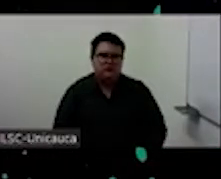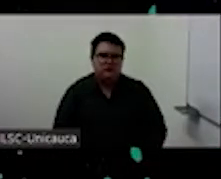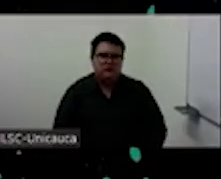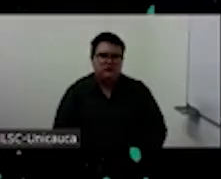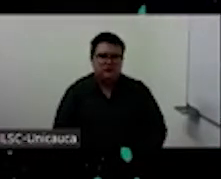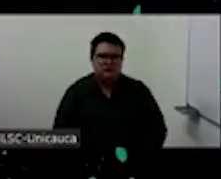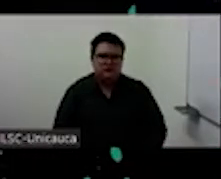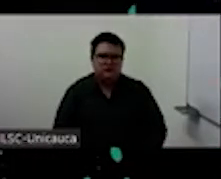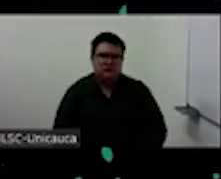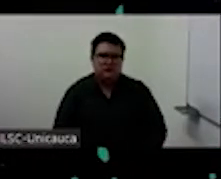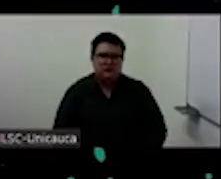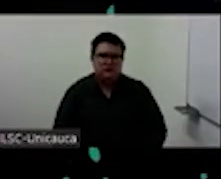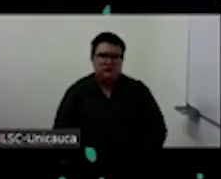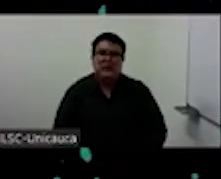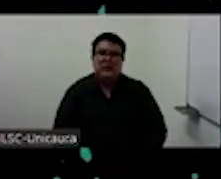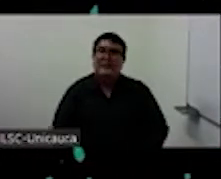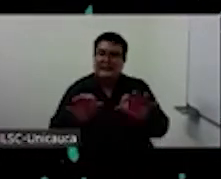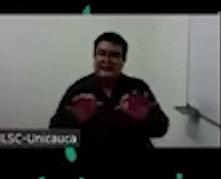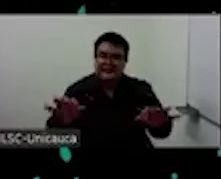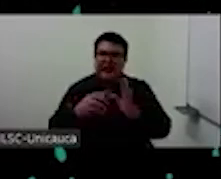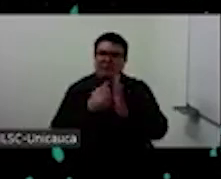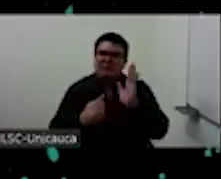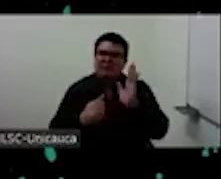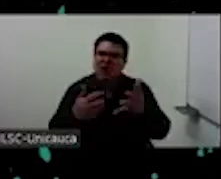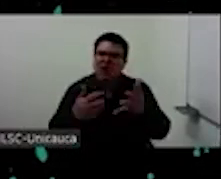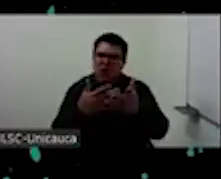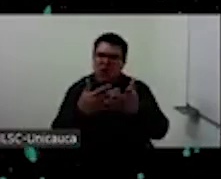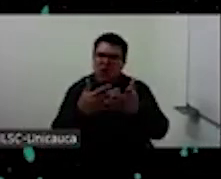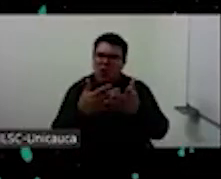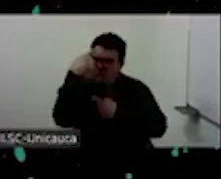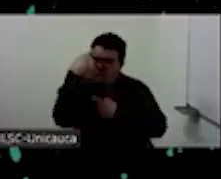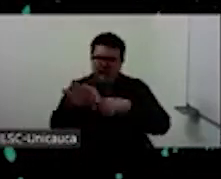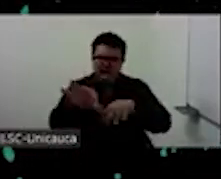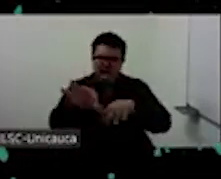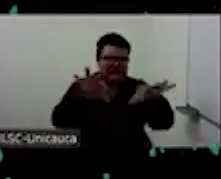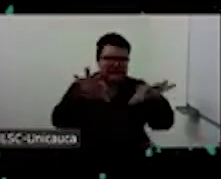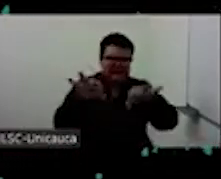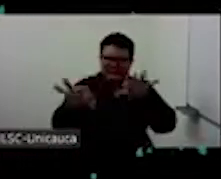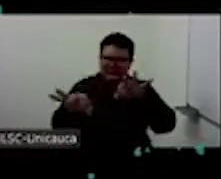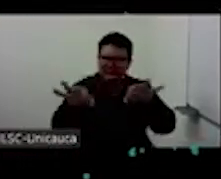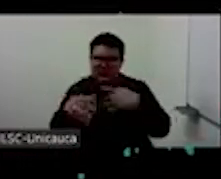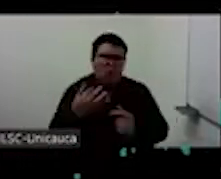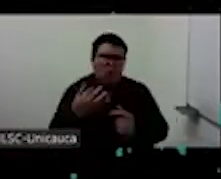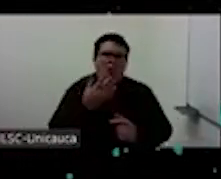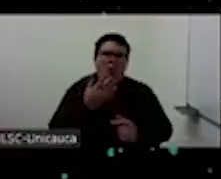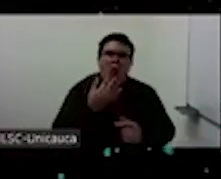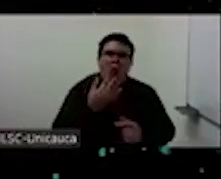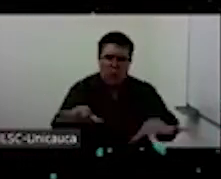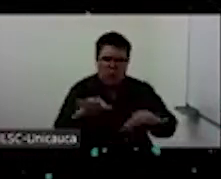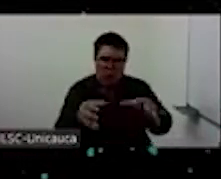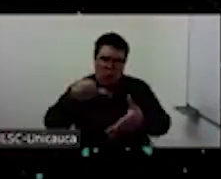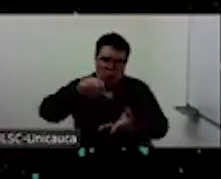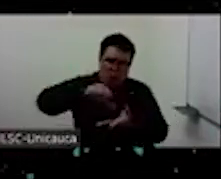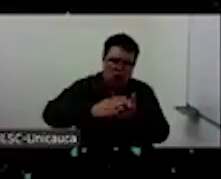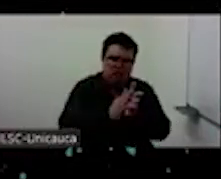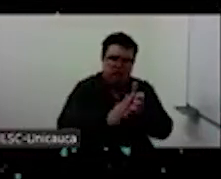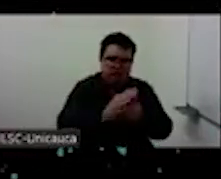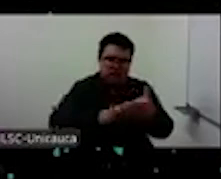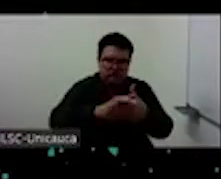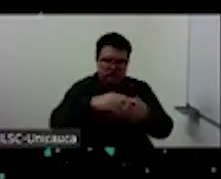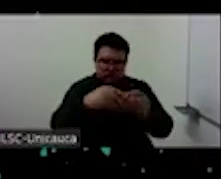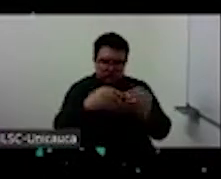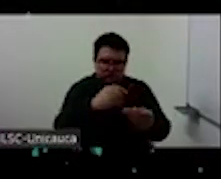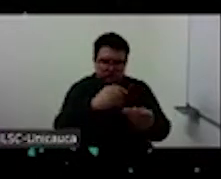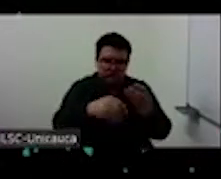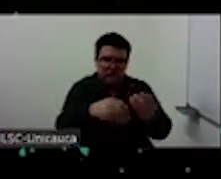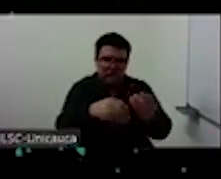Entonces, en la extracción de materias primas, de procesos de selección y de coloración de la constitución de las urdiembres, damos